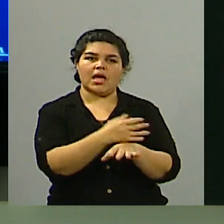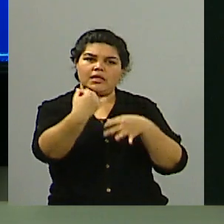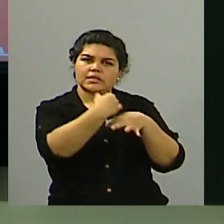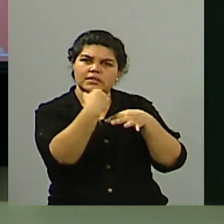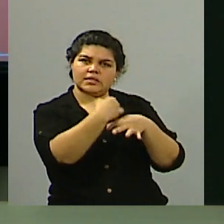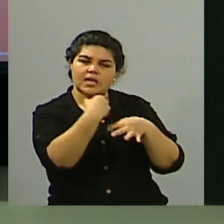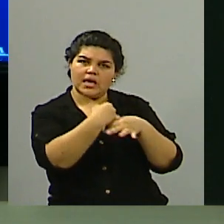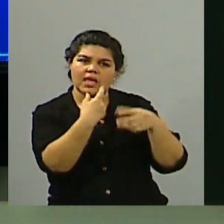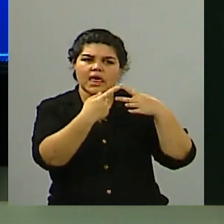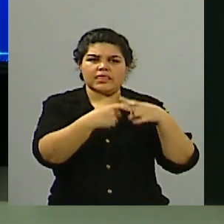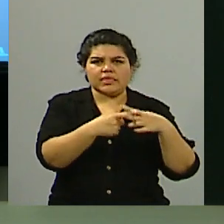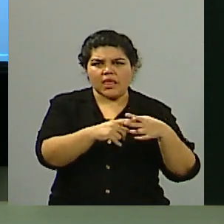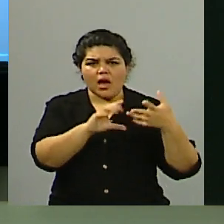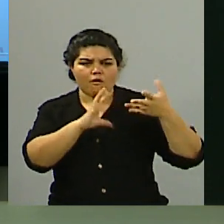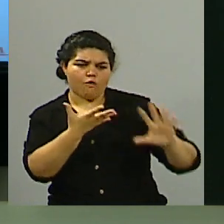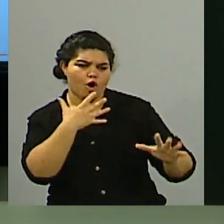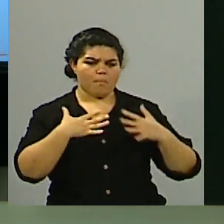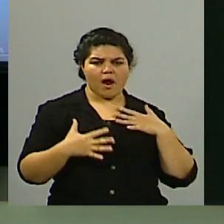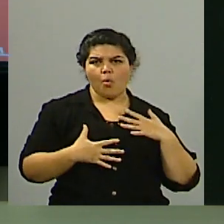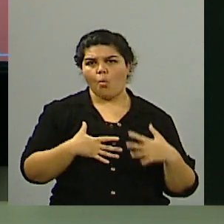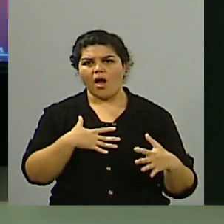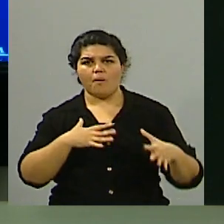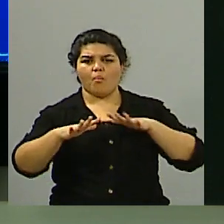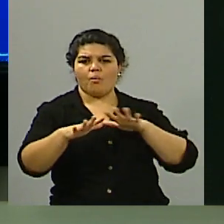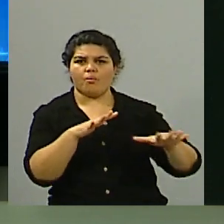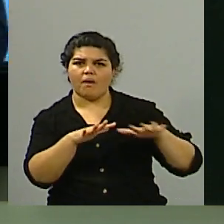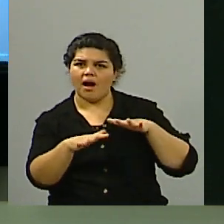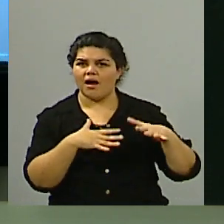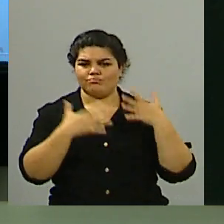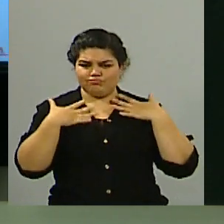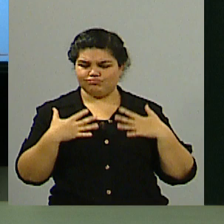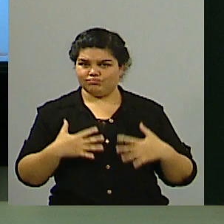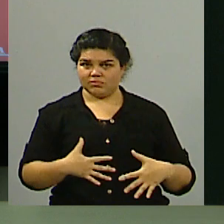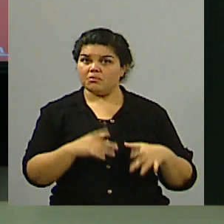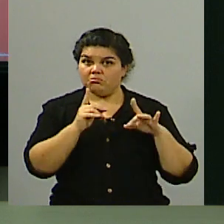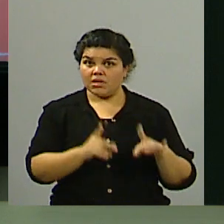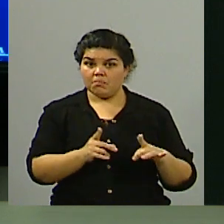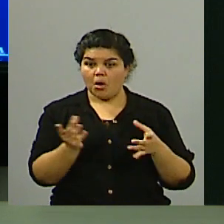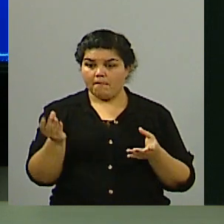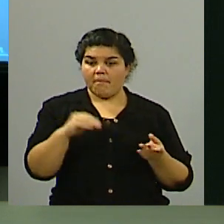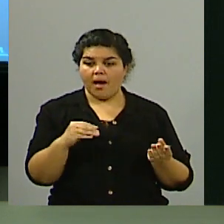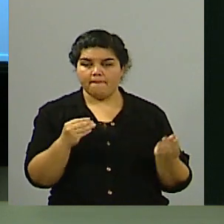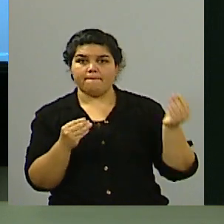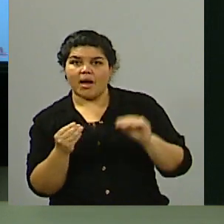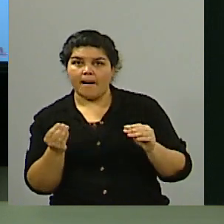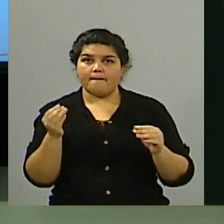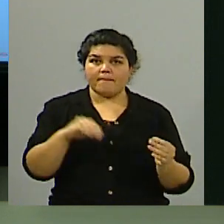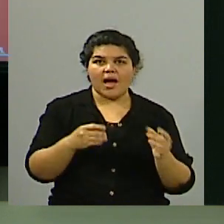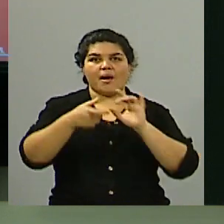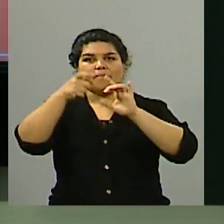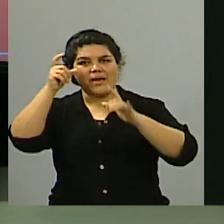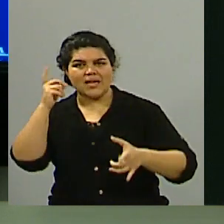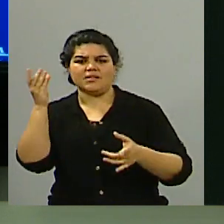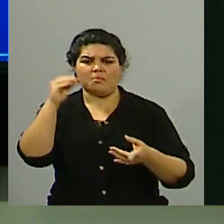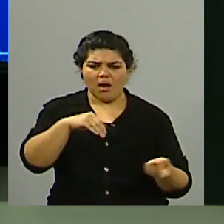vas perfeccionando la técnica, vas agregando otro tipo de condimentos a lo que sería la práctica de karate con